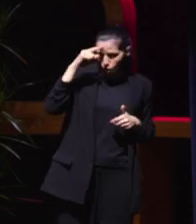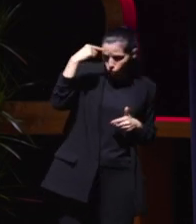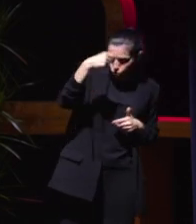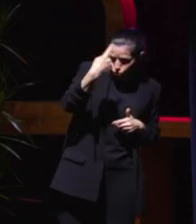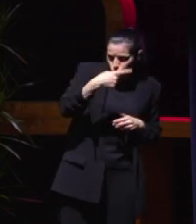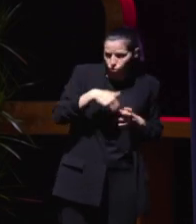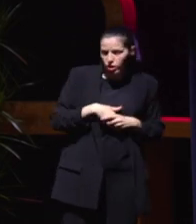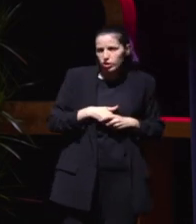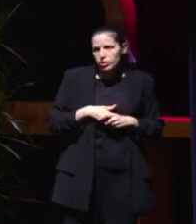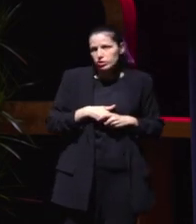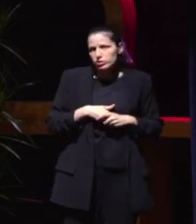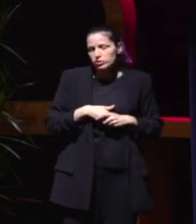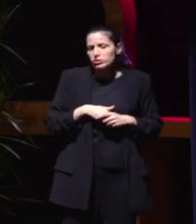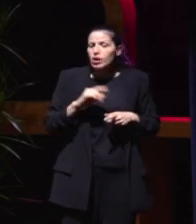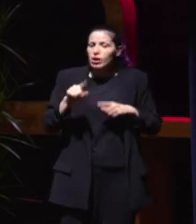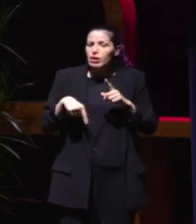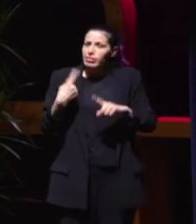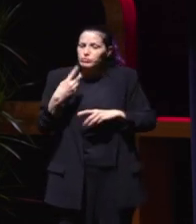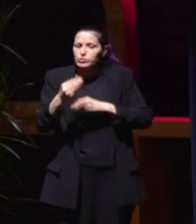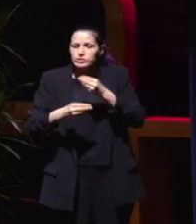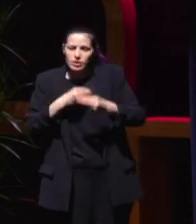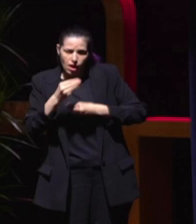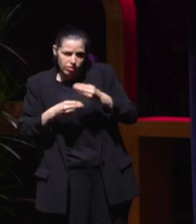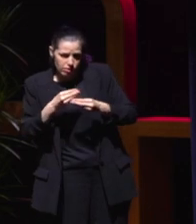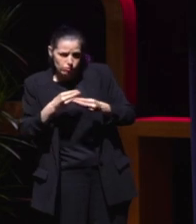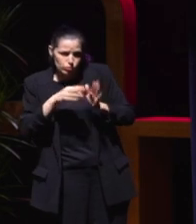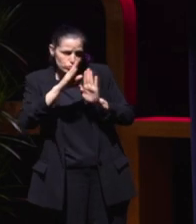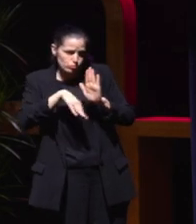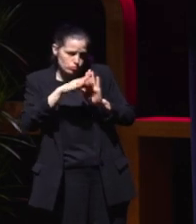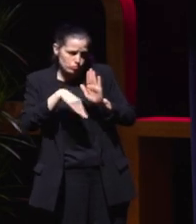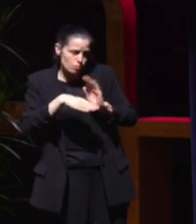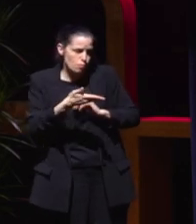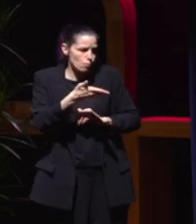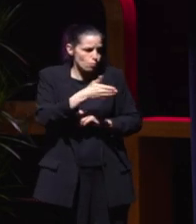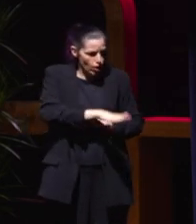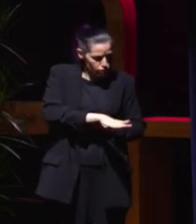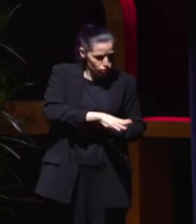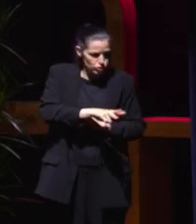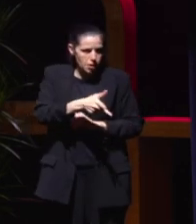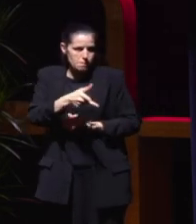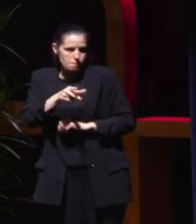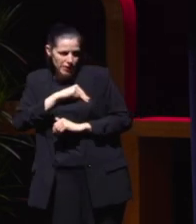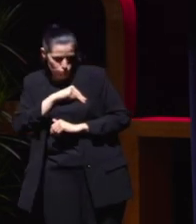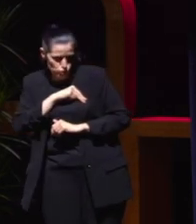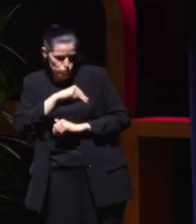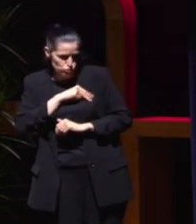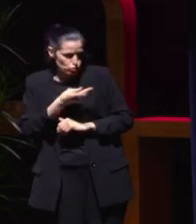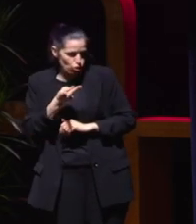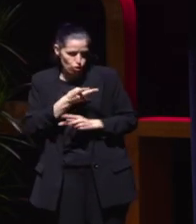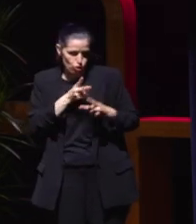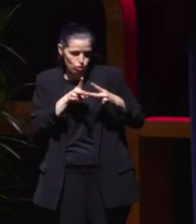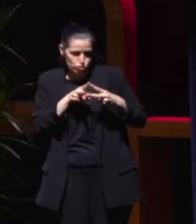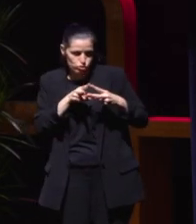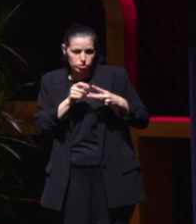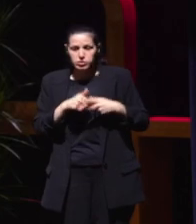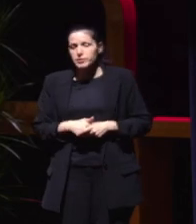Y entonces nosotros hacíamos muertos y premios y ya O sea ya Y entonces y luego si